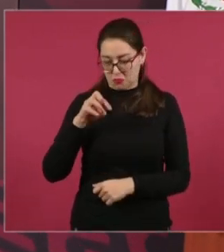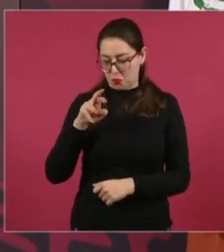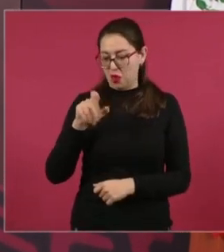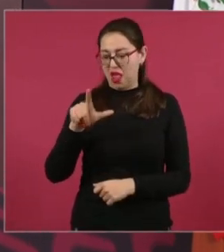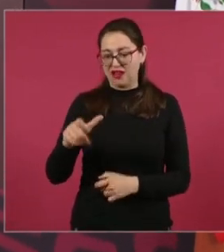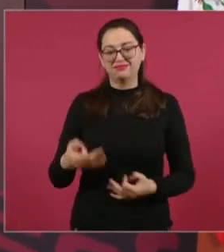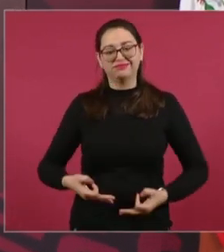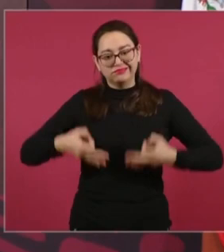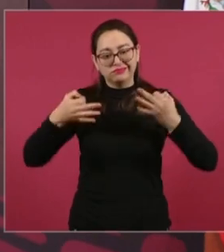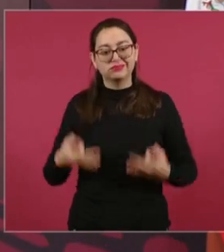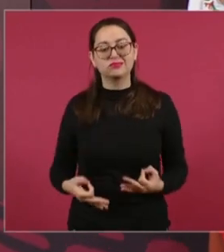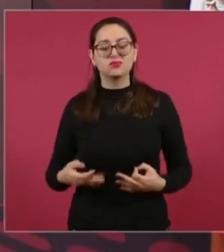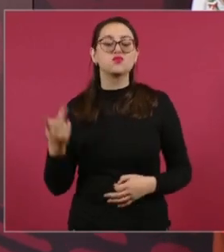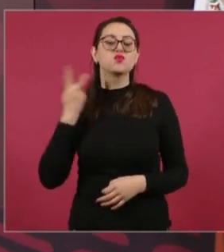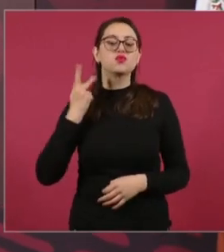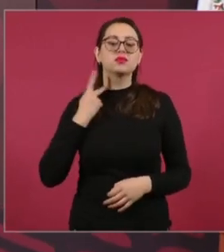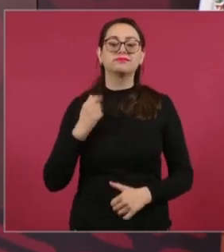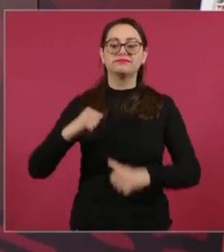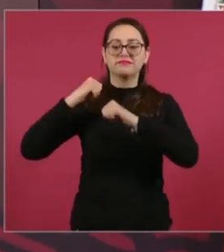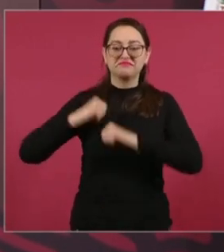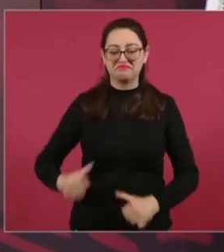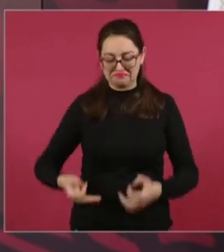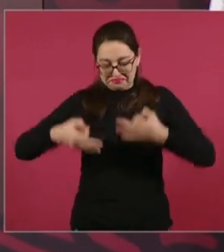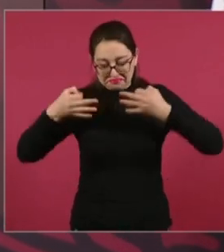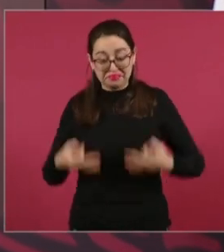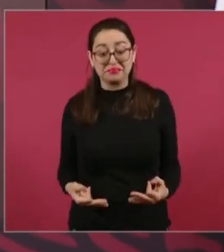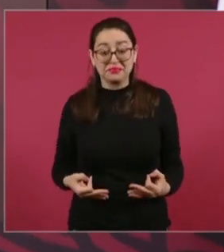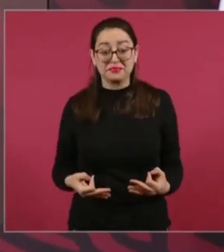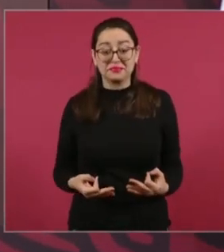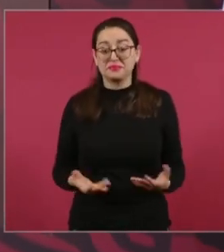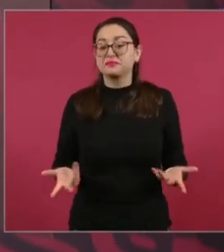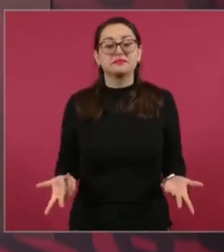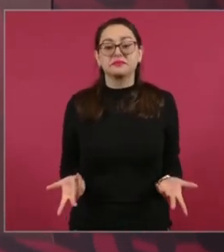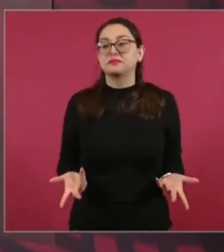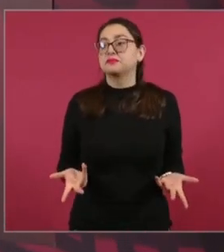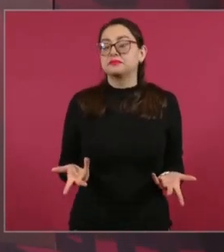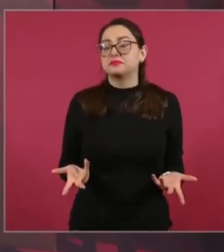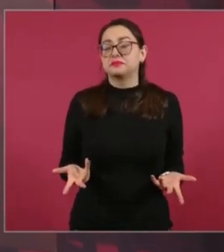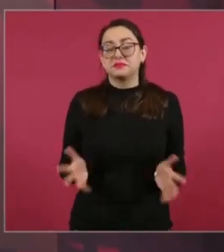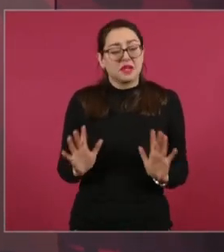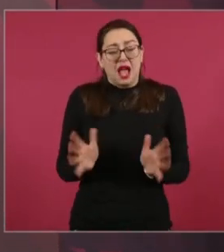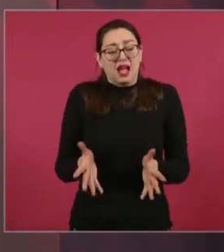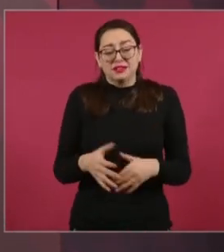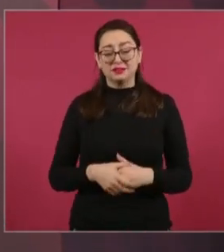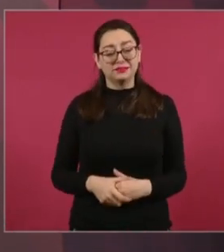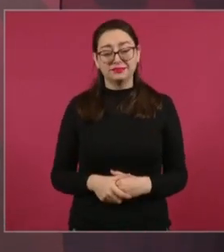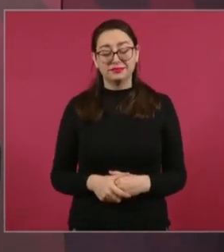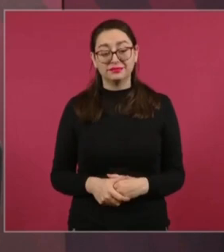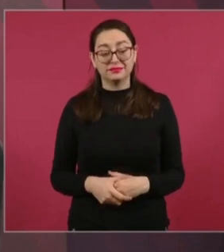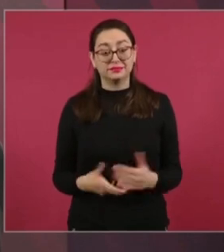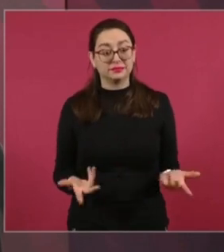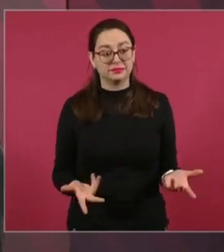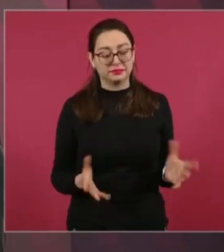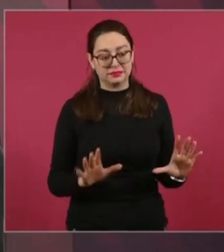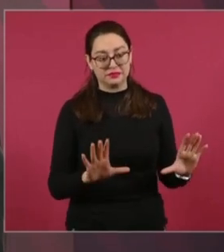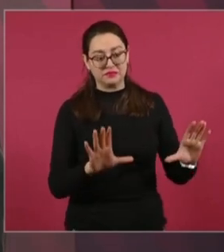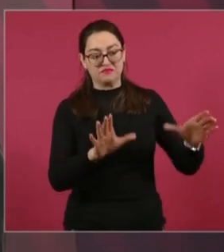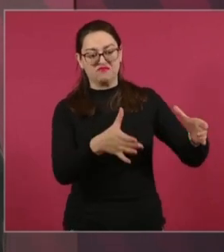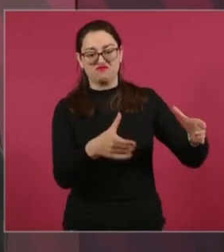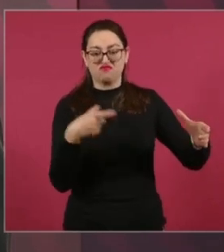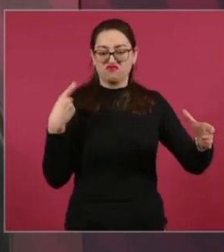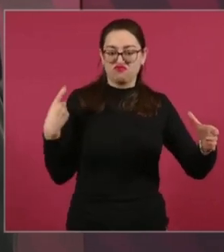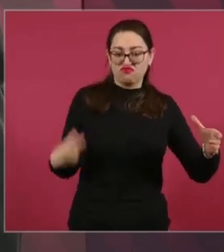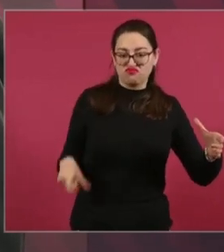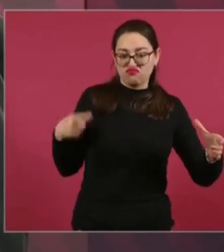política. política. Y a ellos siempre, a los oligarcas y a los extranjeros,